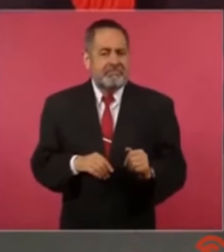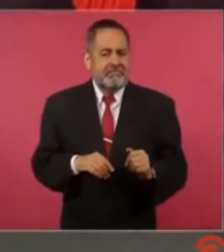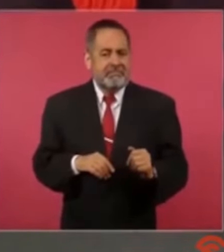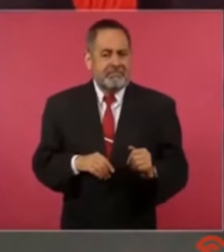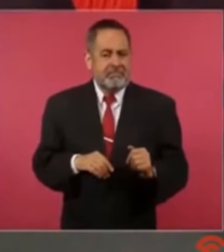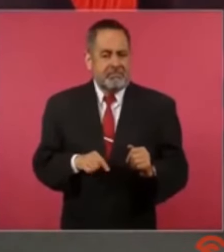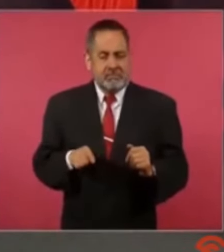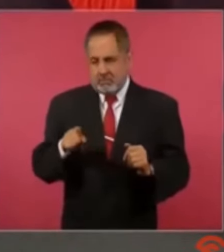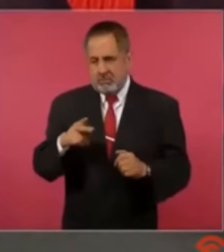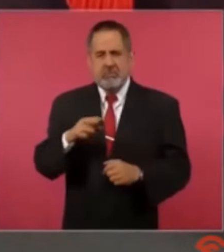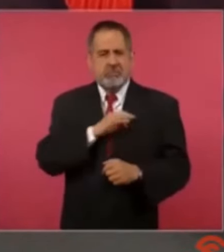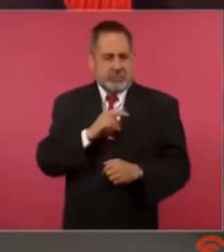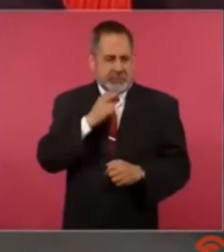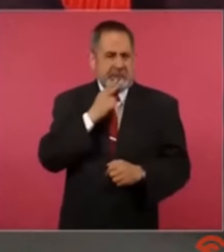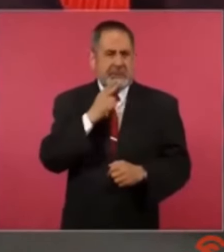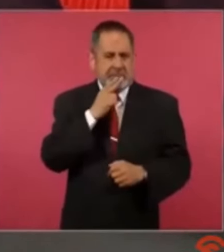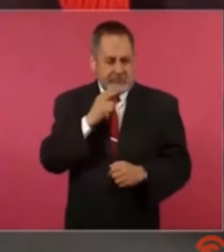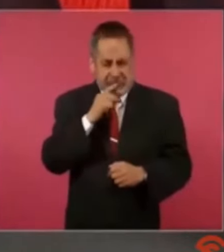utilizar